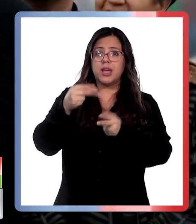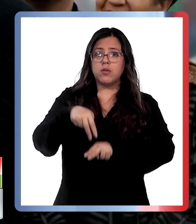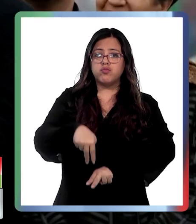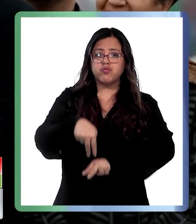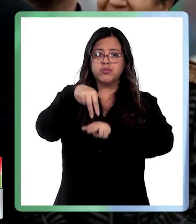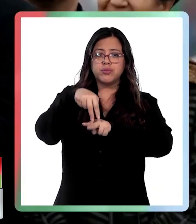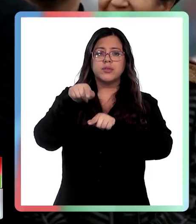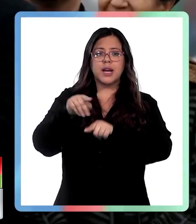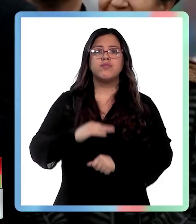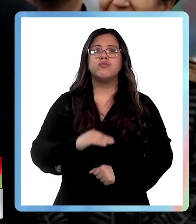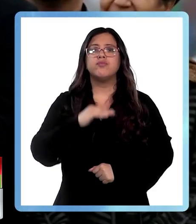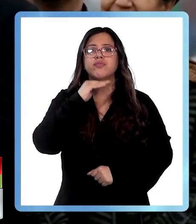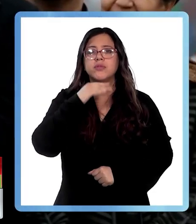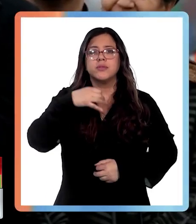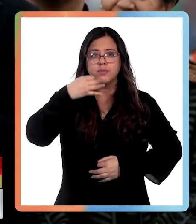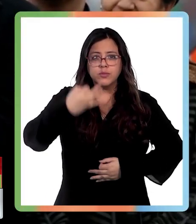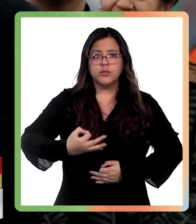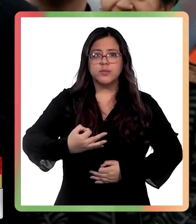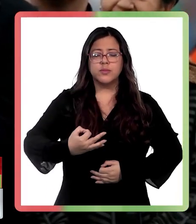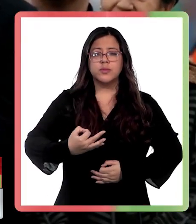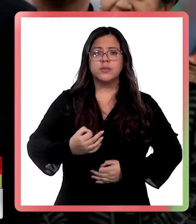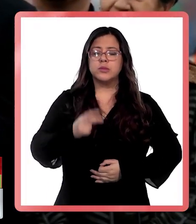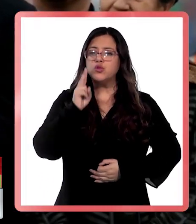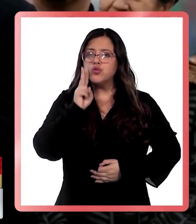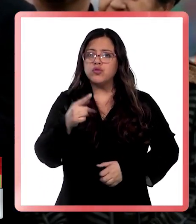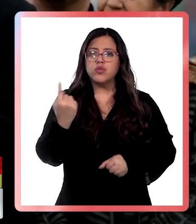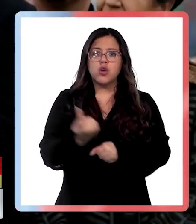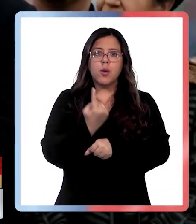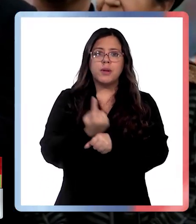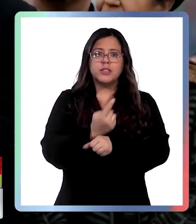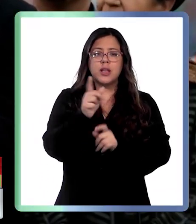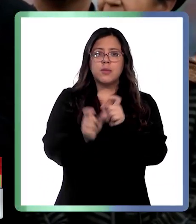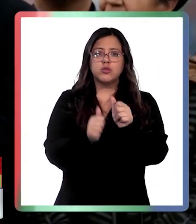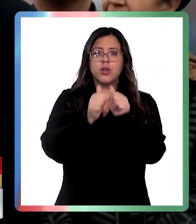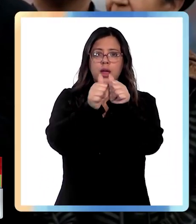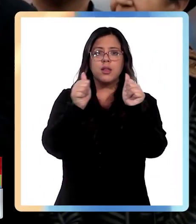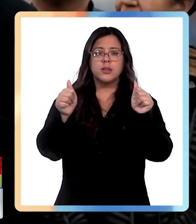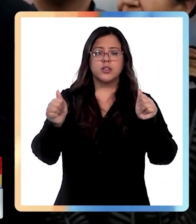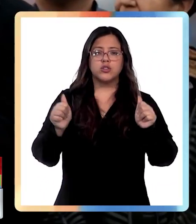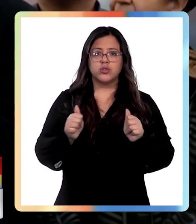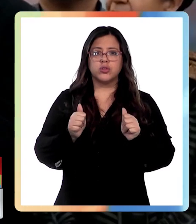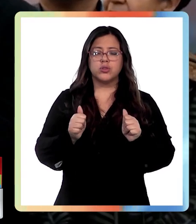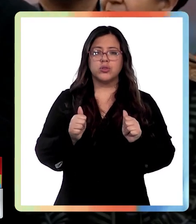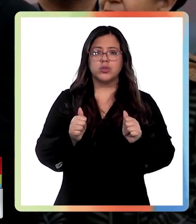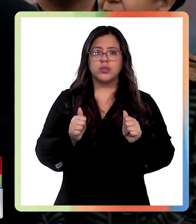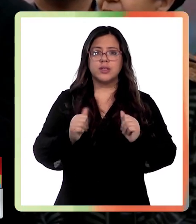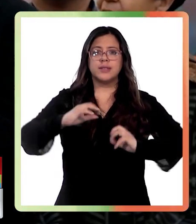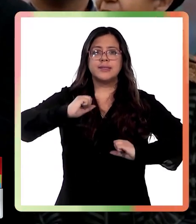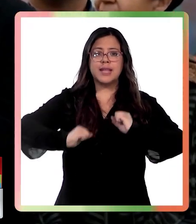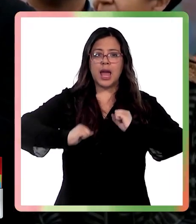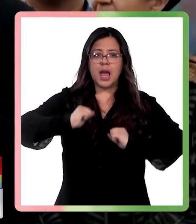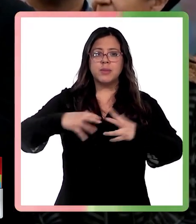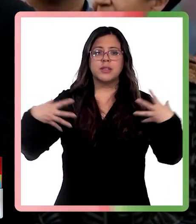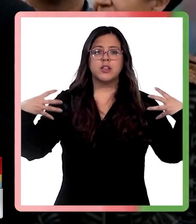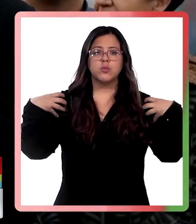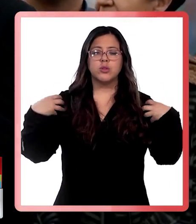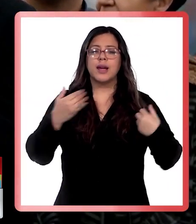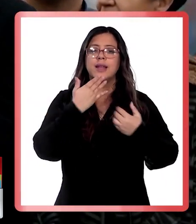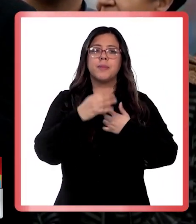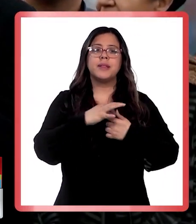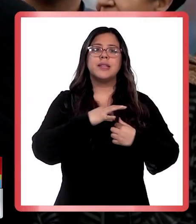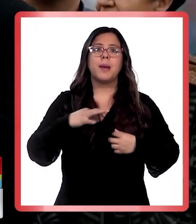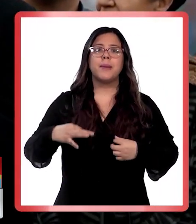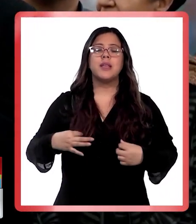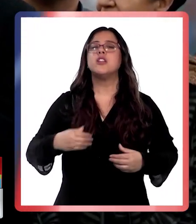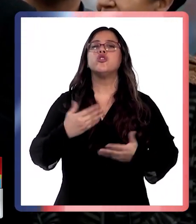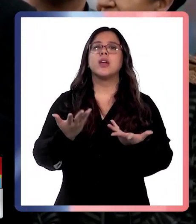de la grúa y con gran satisfacción pude constatar en conversaciones con los directores de las empresas involucradas,